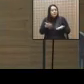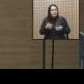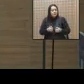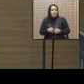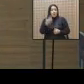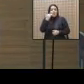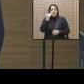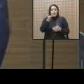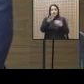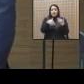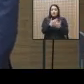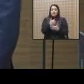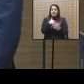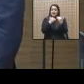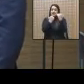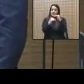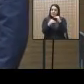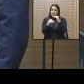Porque todo tiene límites.